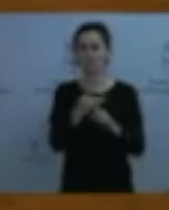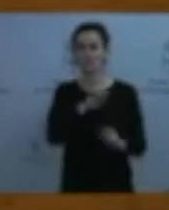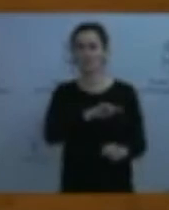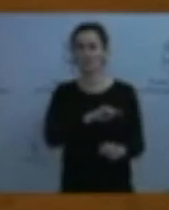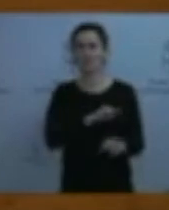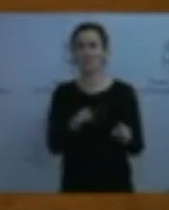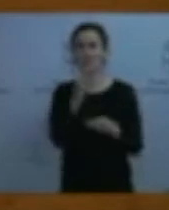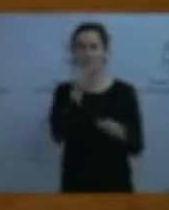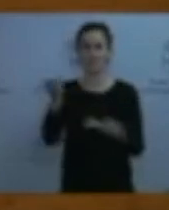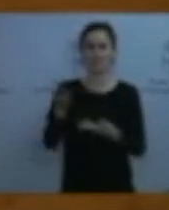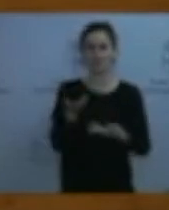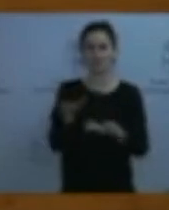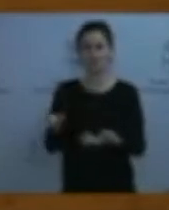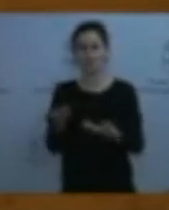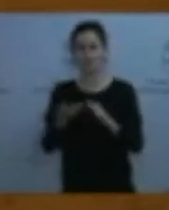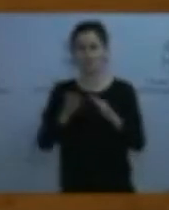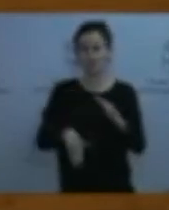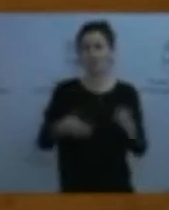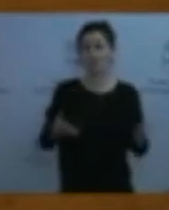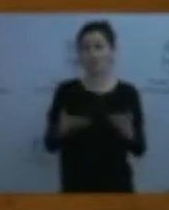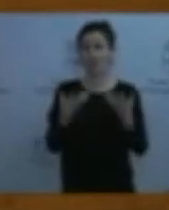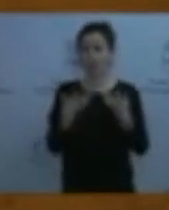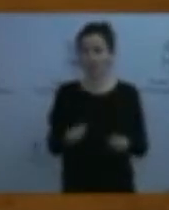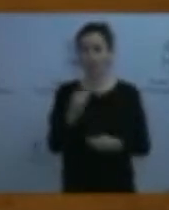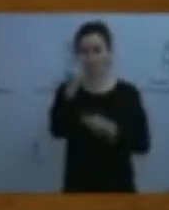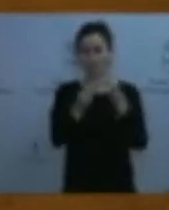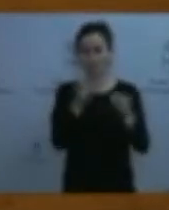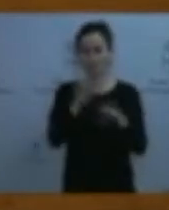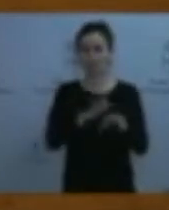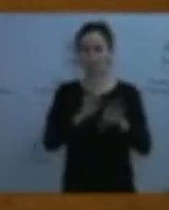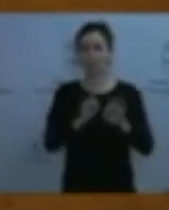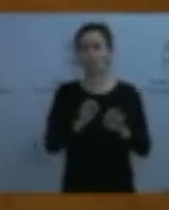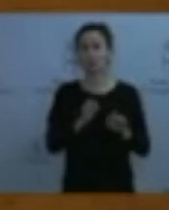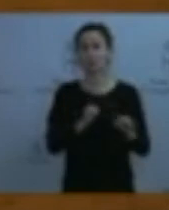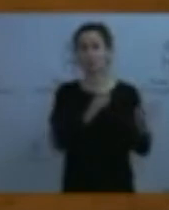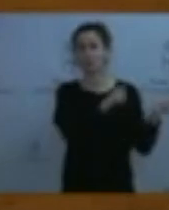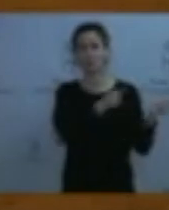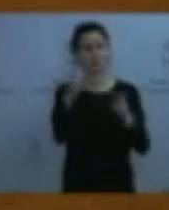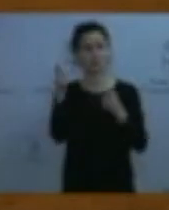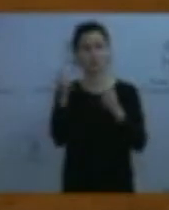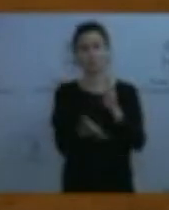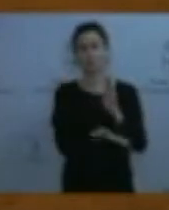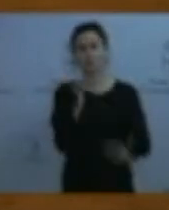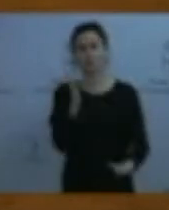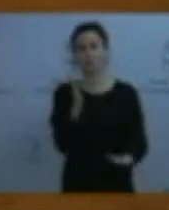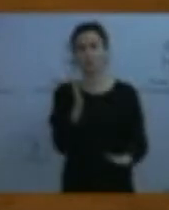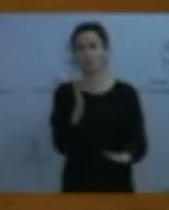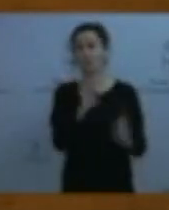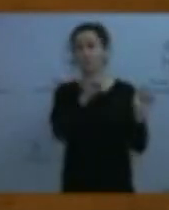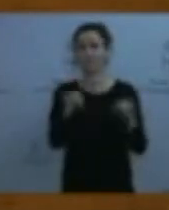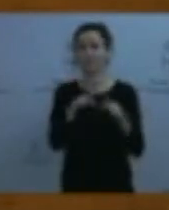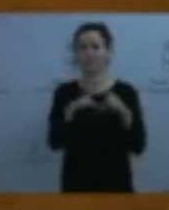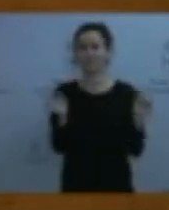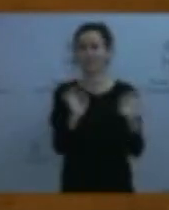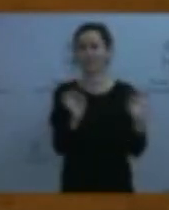menos bienvenidos. En ese clima, muchos estamos pensando en irnos del país a medio plazo, pero por lo que oigo, nadie se plantea volver a Asturias, sino